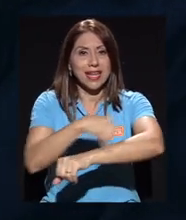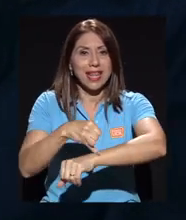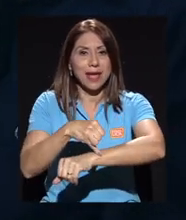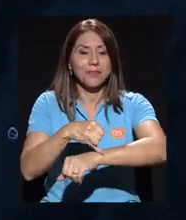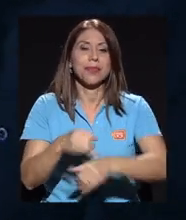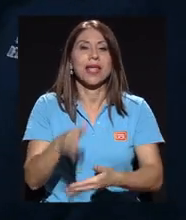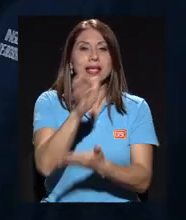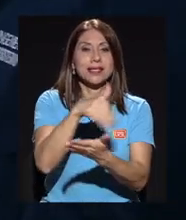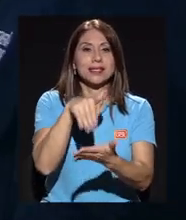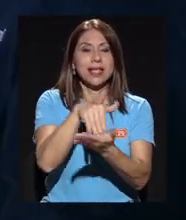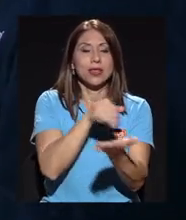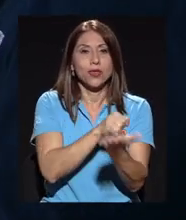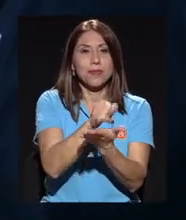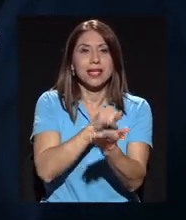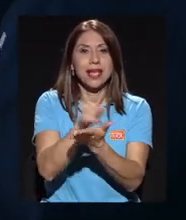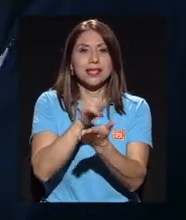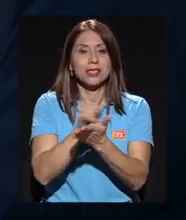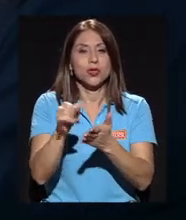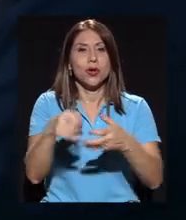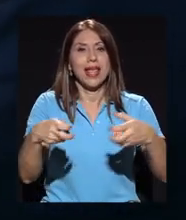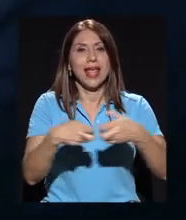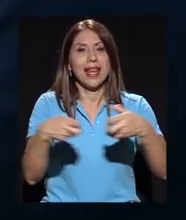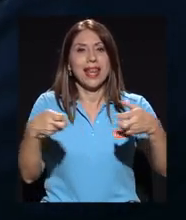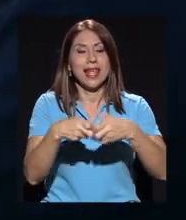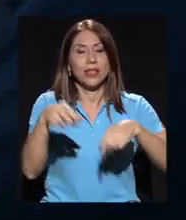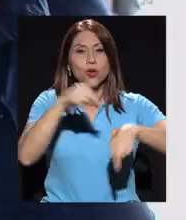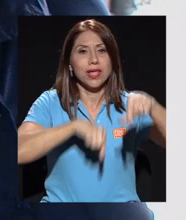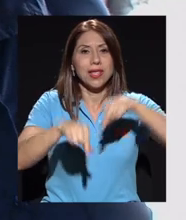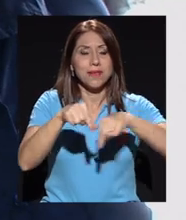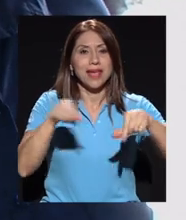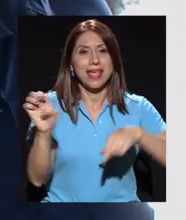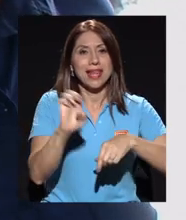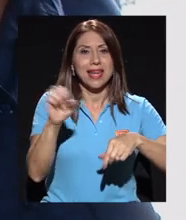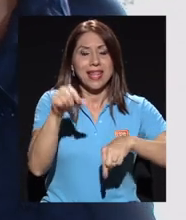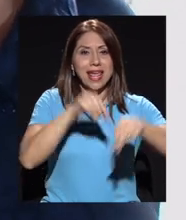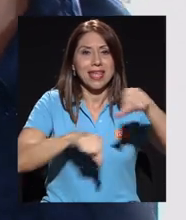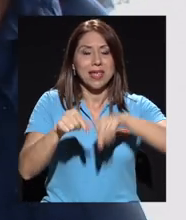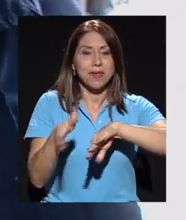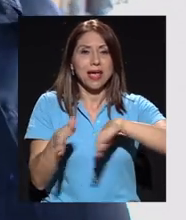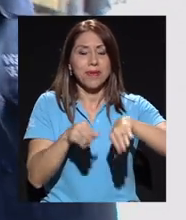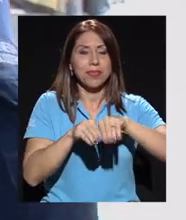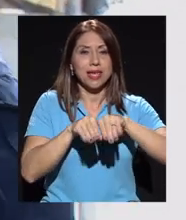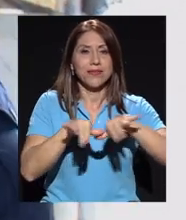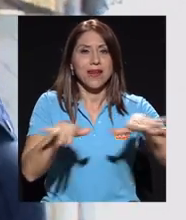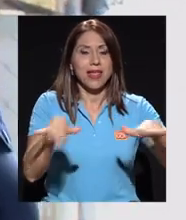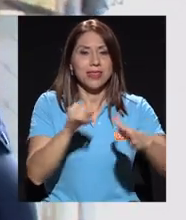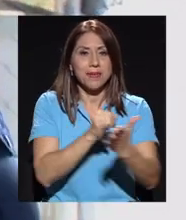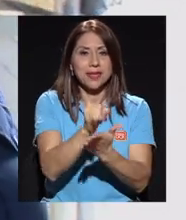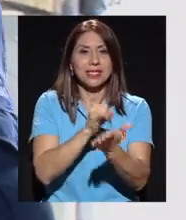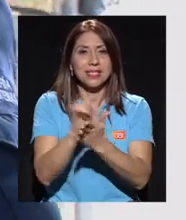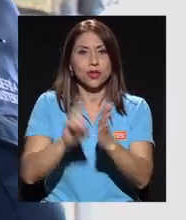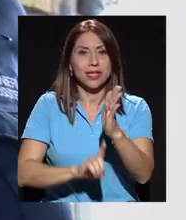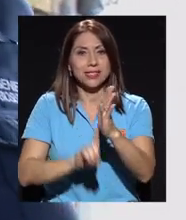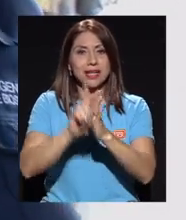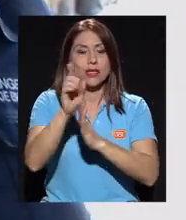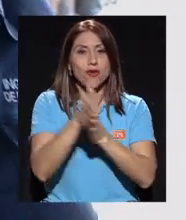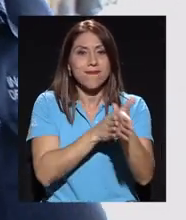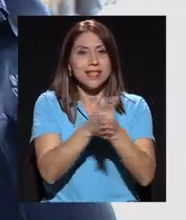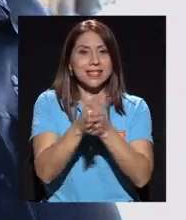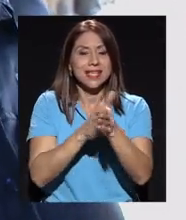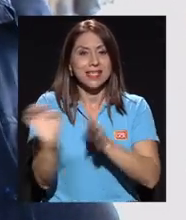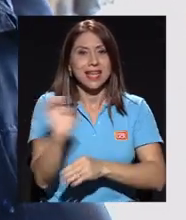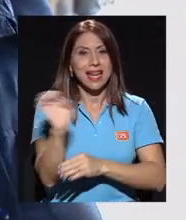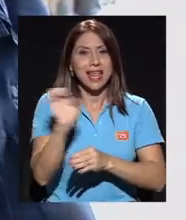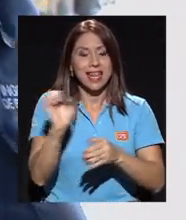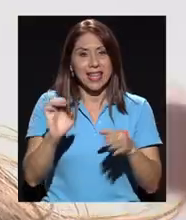el Centro de Investigación en Electroquímica y Energía Química y la Red de Investigación y Desarrollo en Eficiencia Energética y